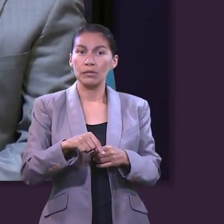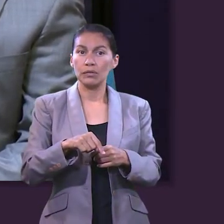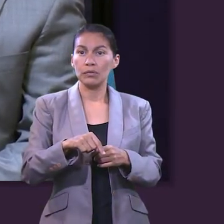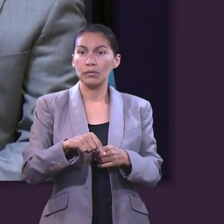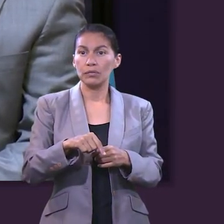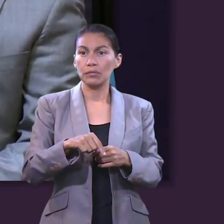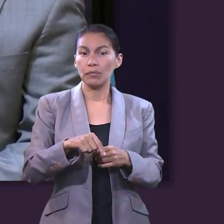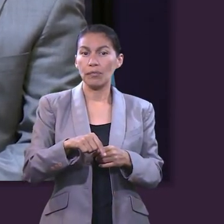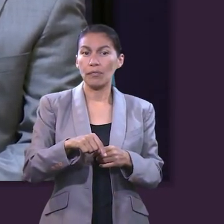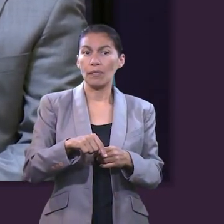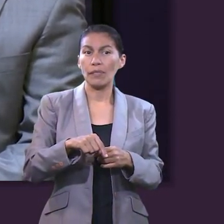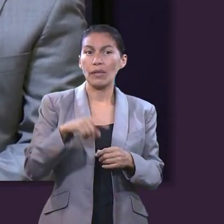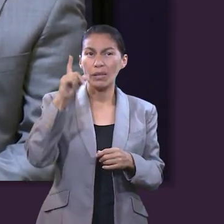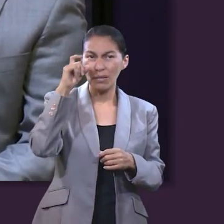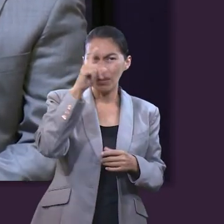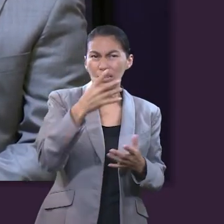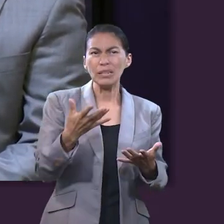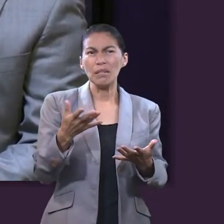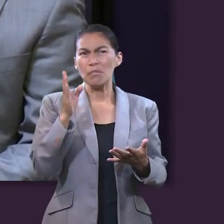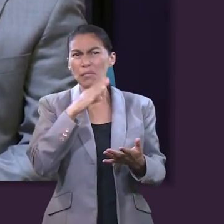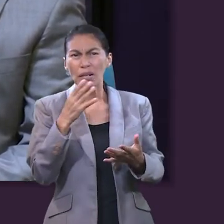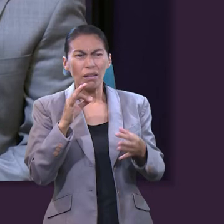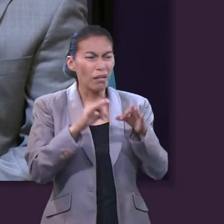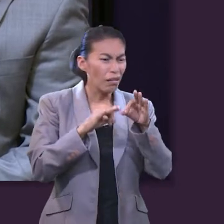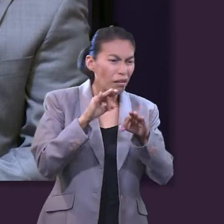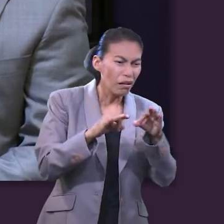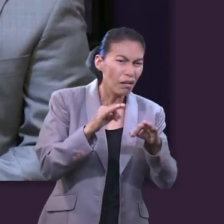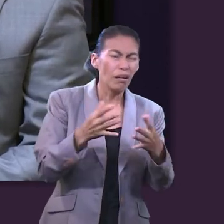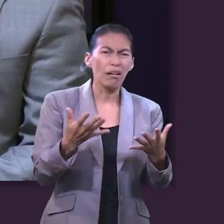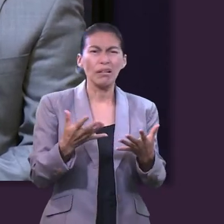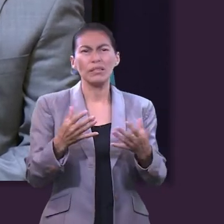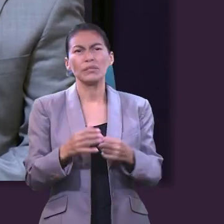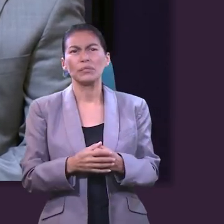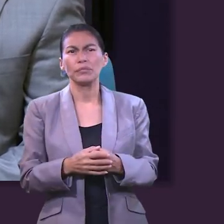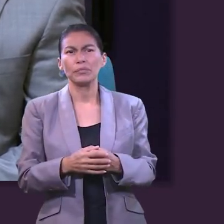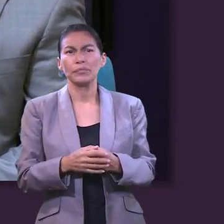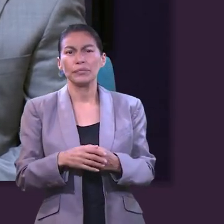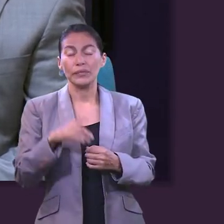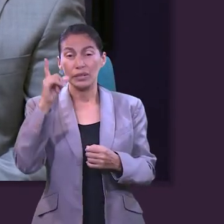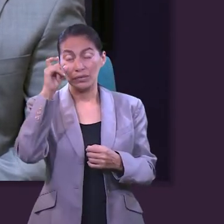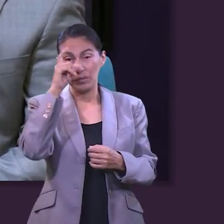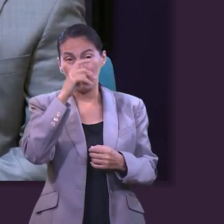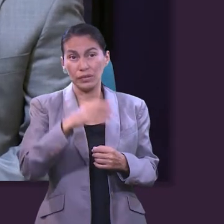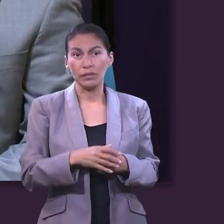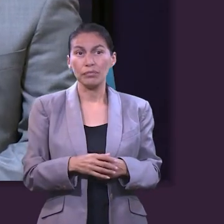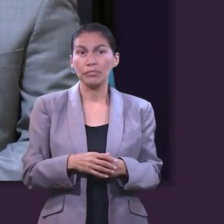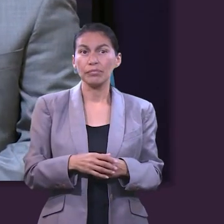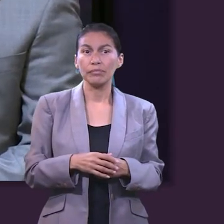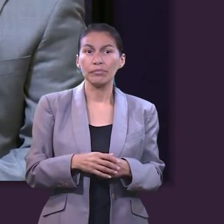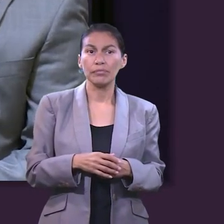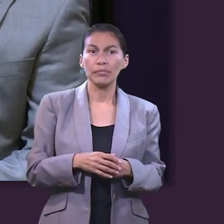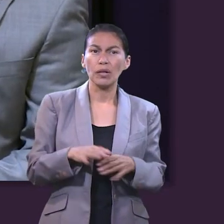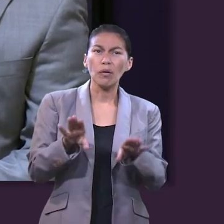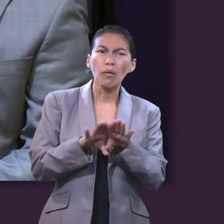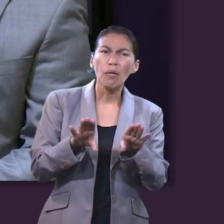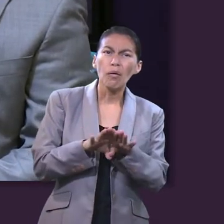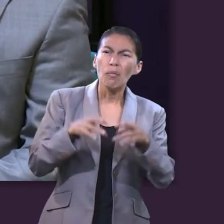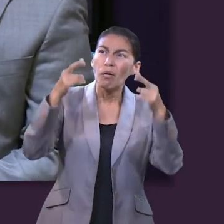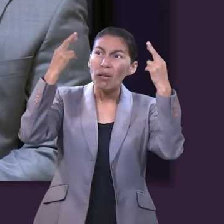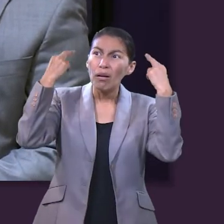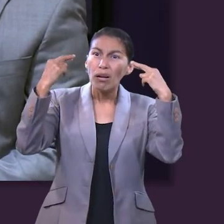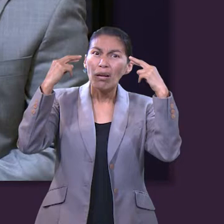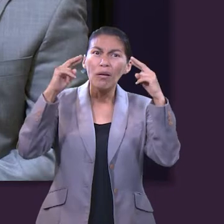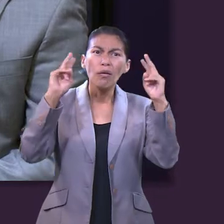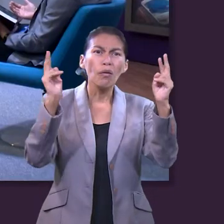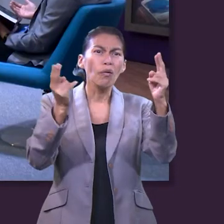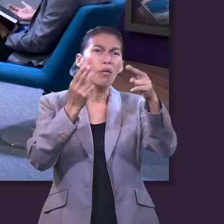la tierra y que fuera tratado de esa manera, ¿no? Es como que hay un contraste, que